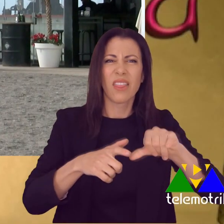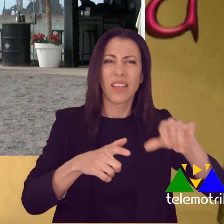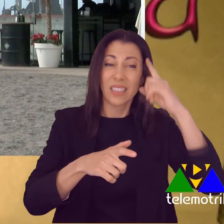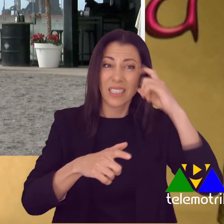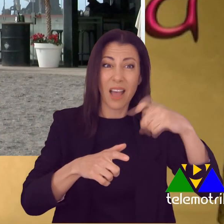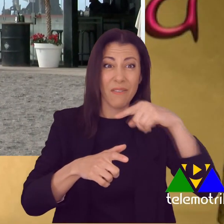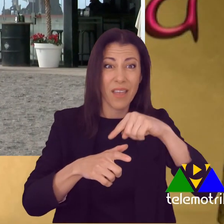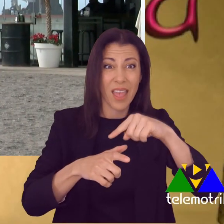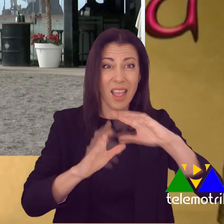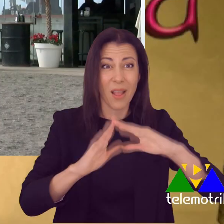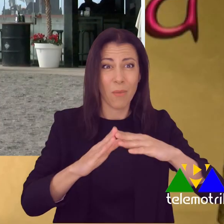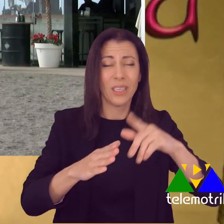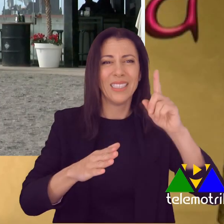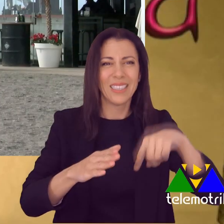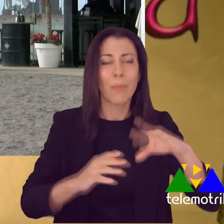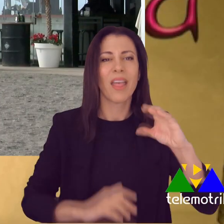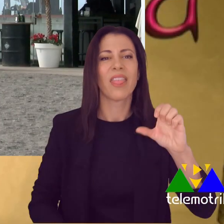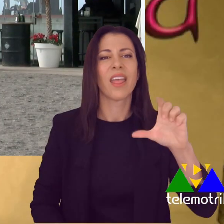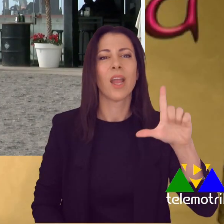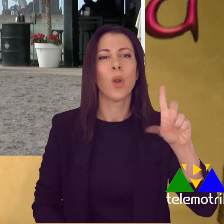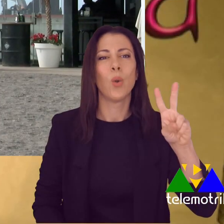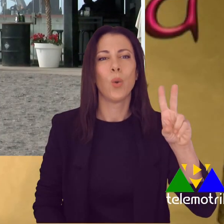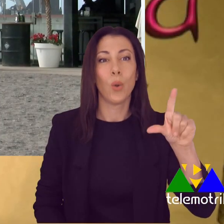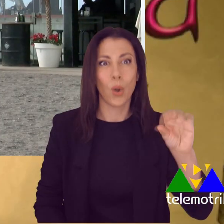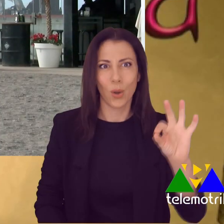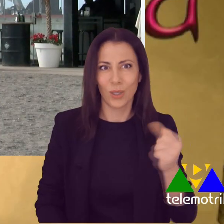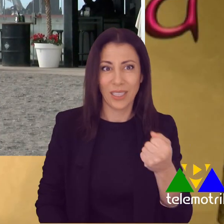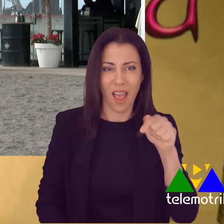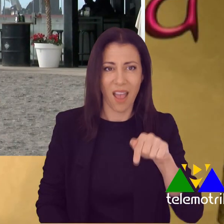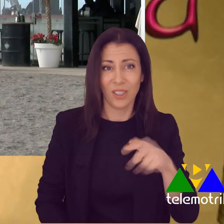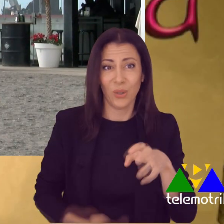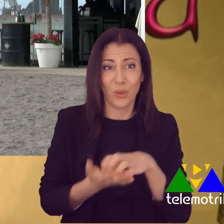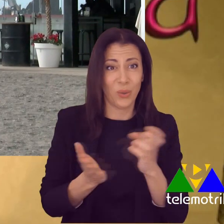puerto y en la espuma de la celulosa, ¿no? Es decir, que